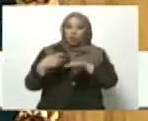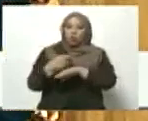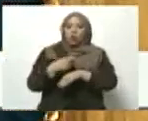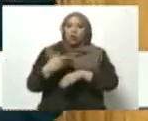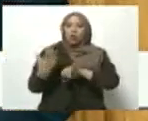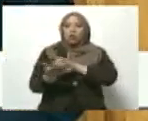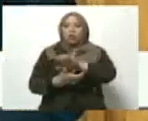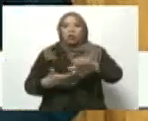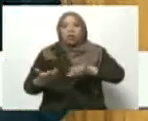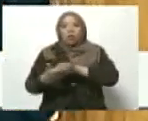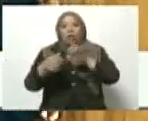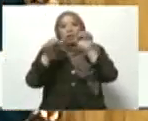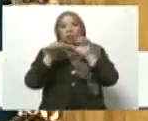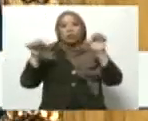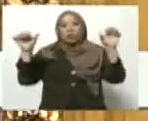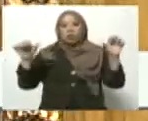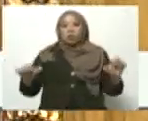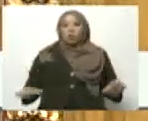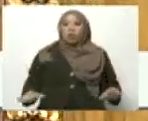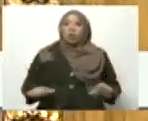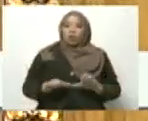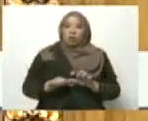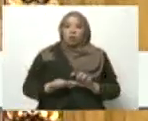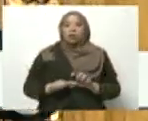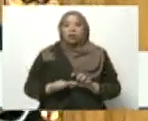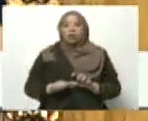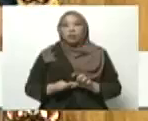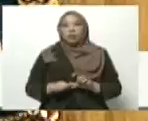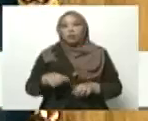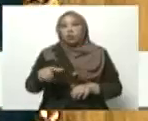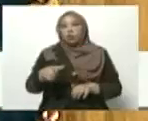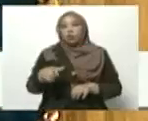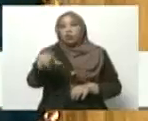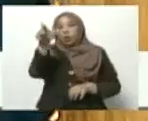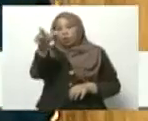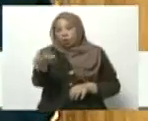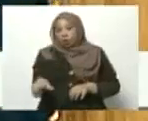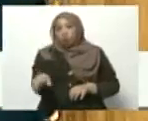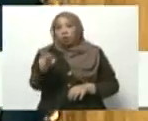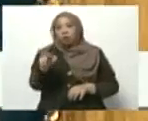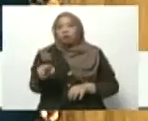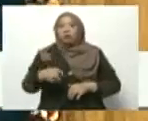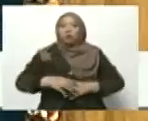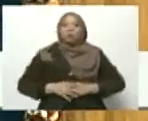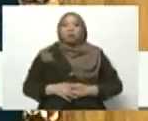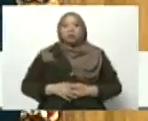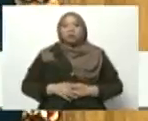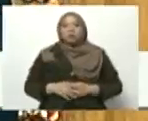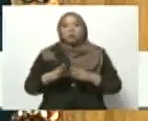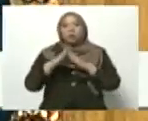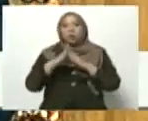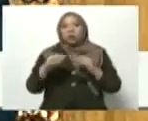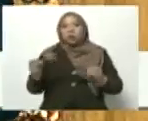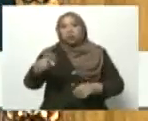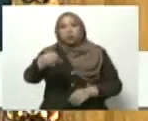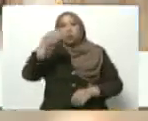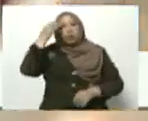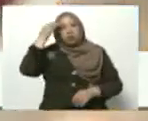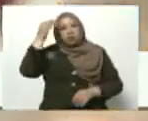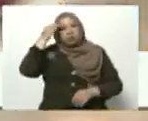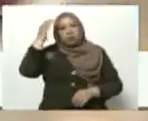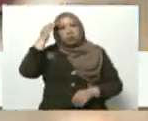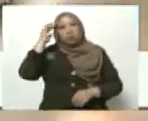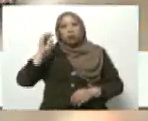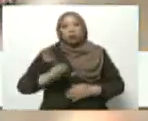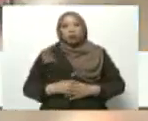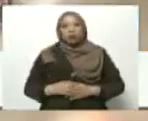esos sistemas eléctricos descuidados. Eso fue lo que dijo Bolton, lo que dijo Marco Rubio, lo que dijeron todos. Pero yo le voy a dar este dato. El propio